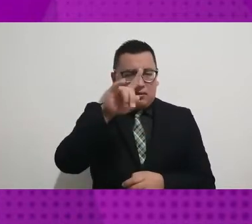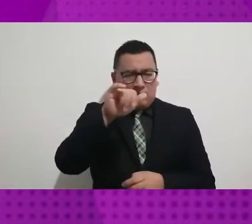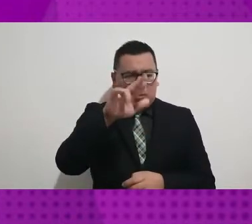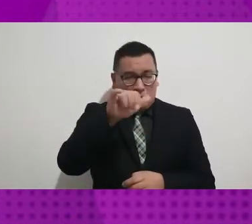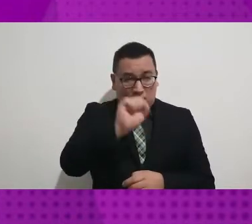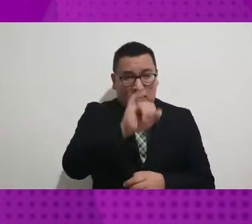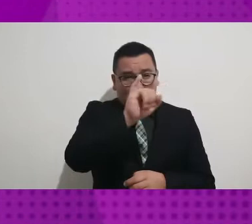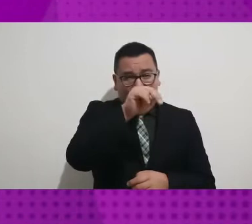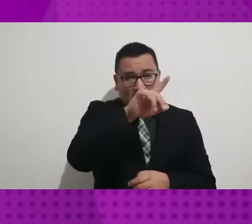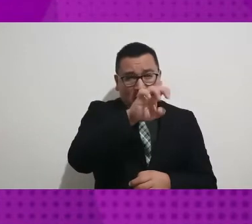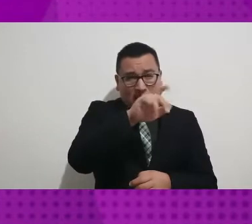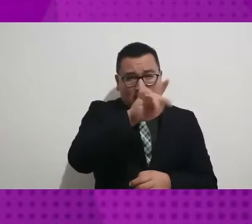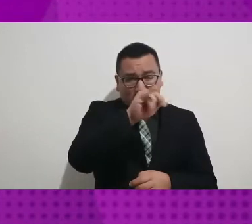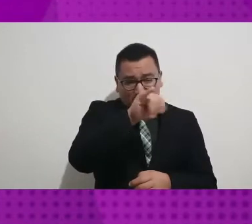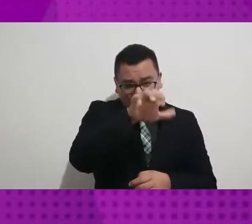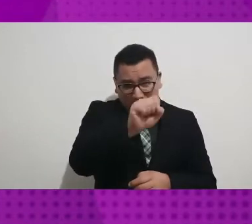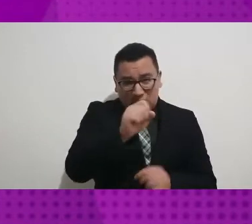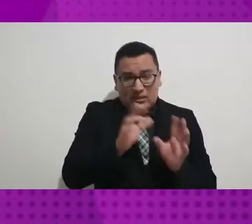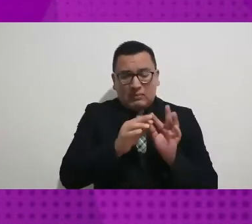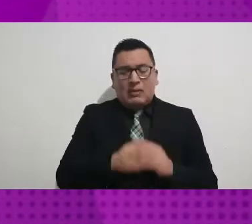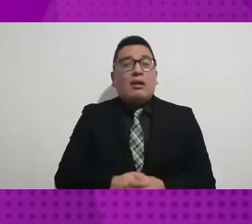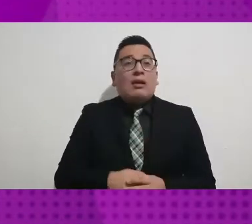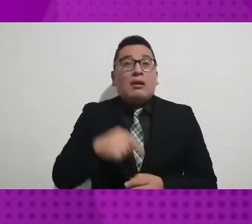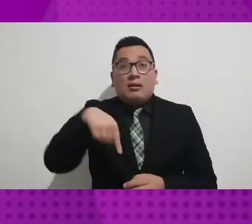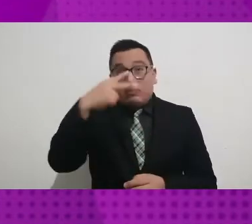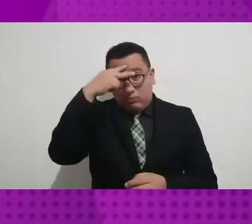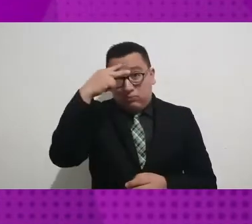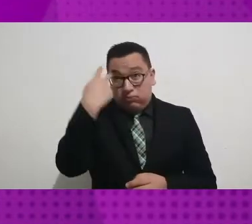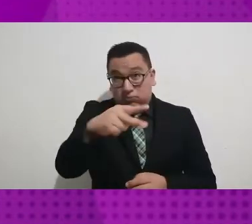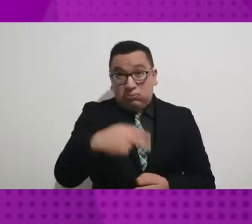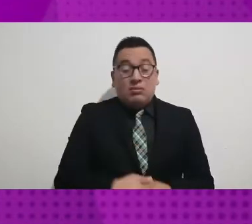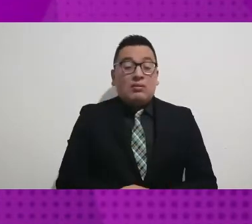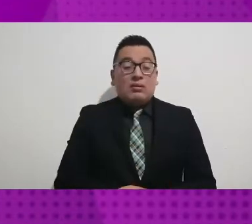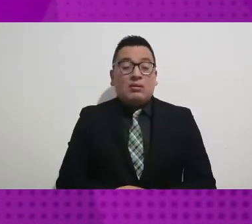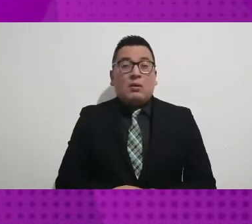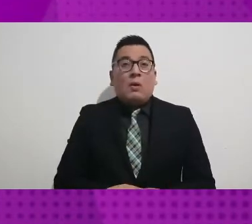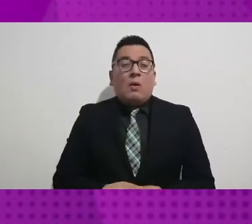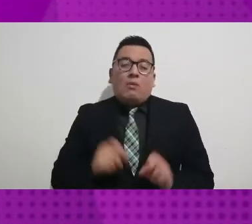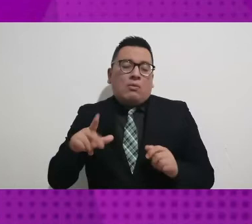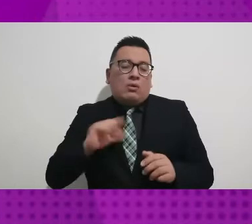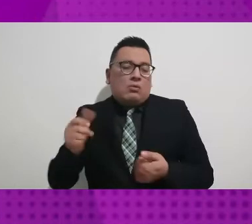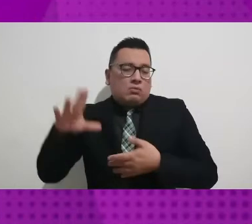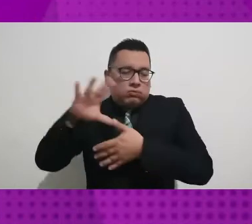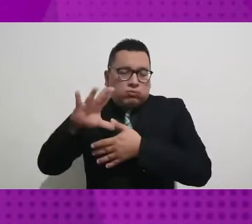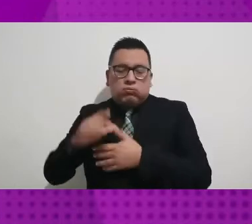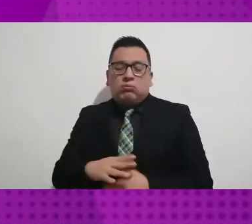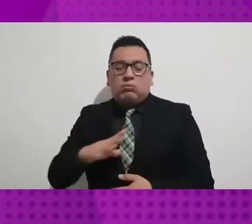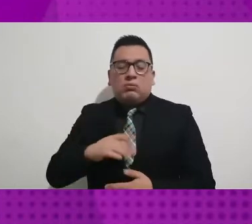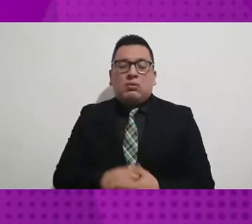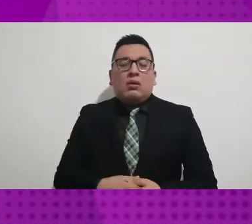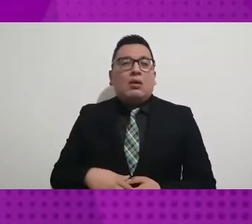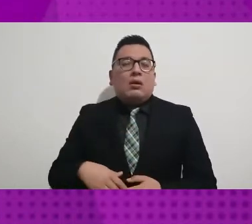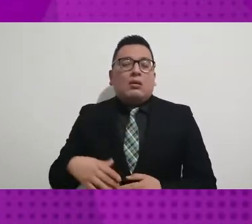candidaturas independientes, que las candidaturas independientes desde la perspectiva mexicana, pero también en clave interamericana, lo que ha dicho un